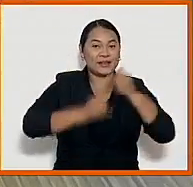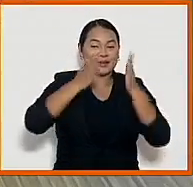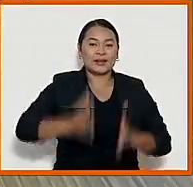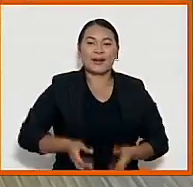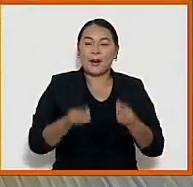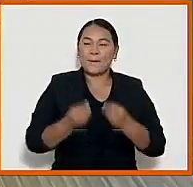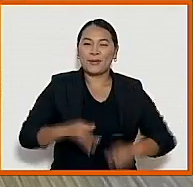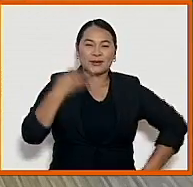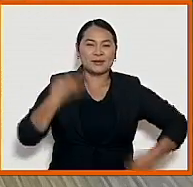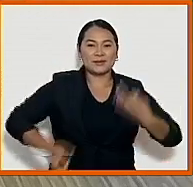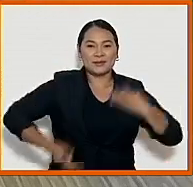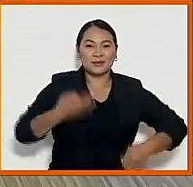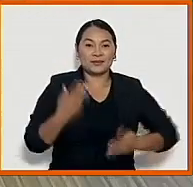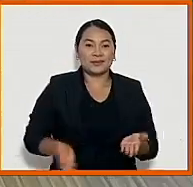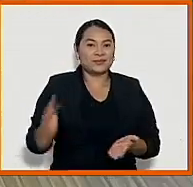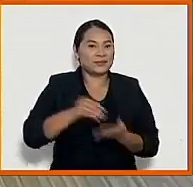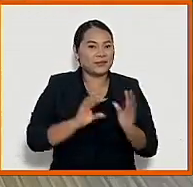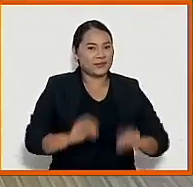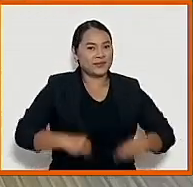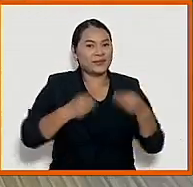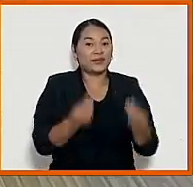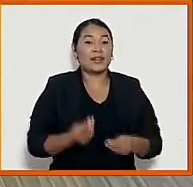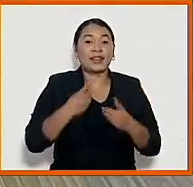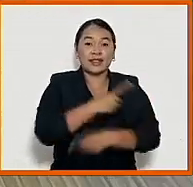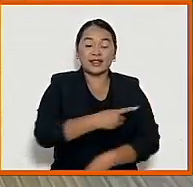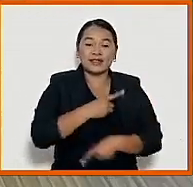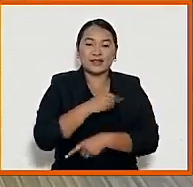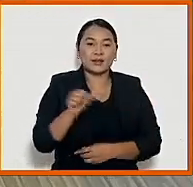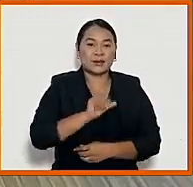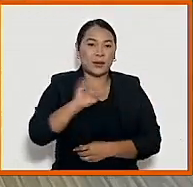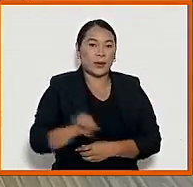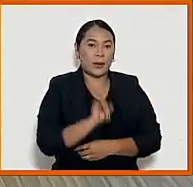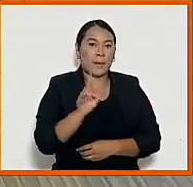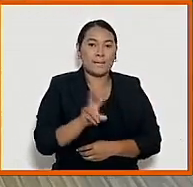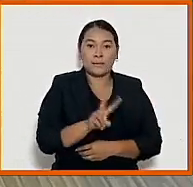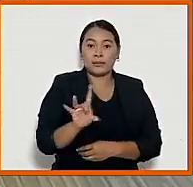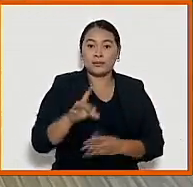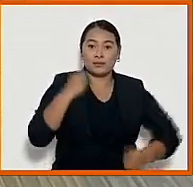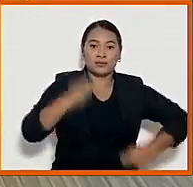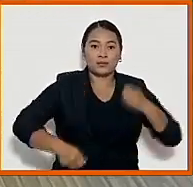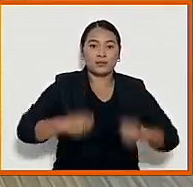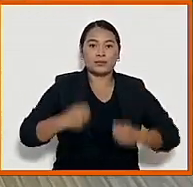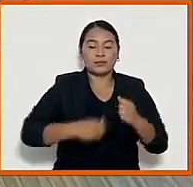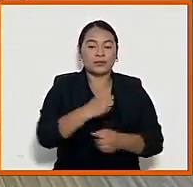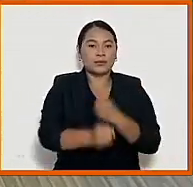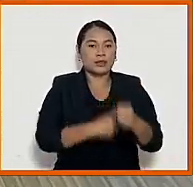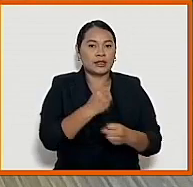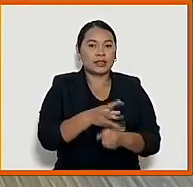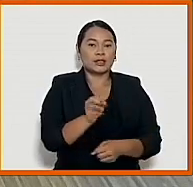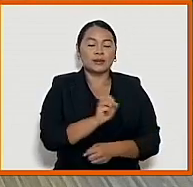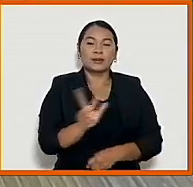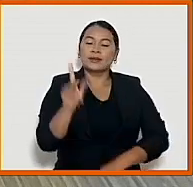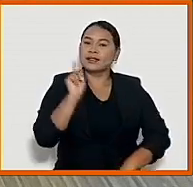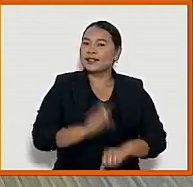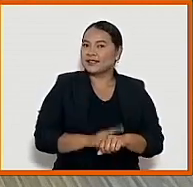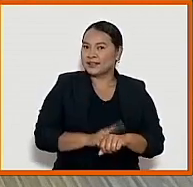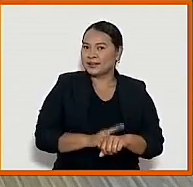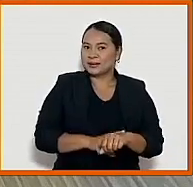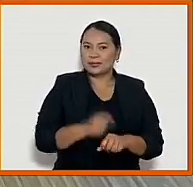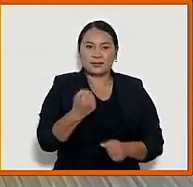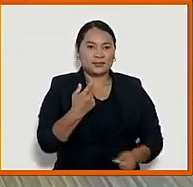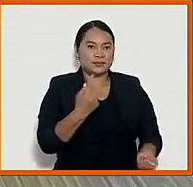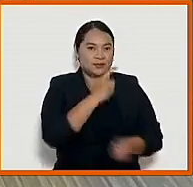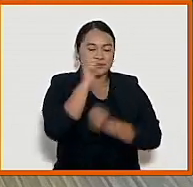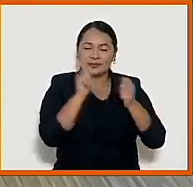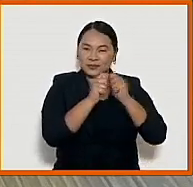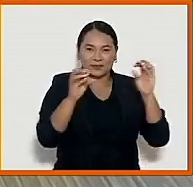alegría, nuevamente te llevamos la diversión el día de hoy, jueves 28 de septiembre del año 2023. El reloj está marcando las 11 en punto